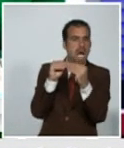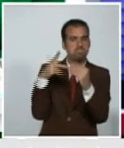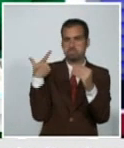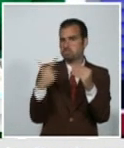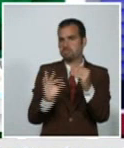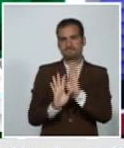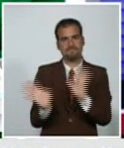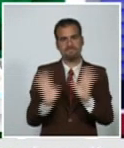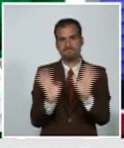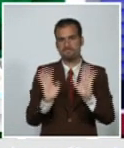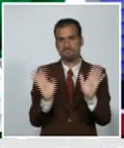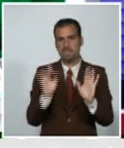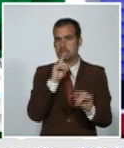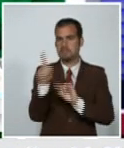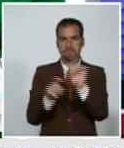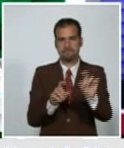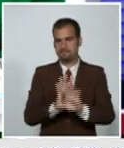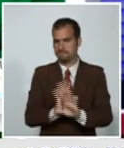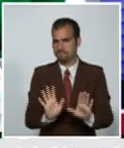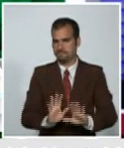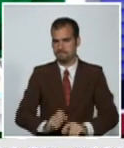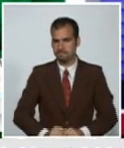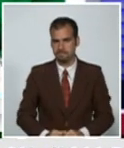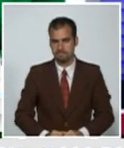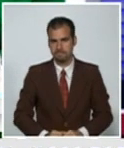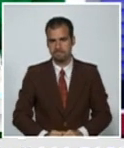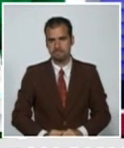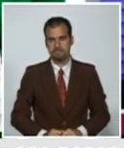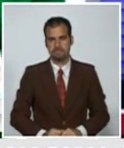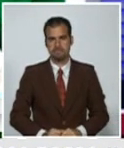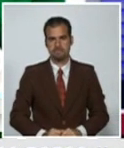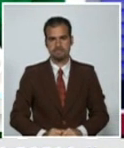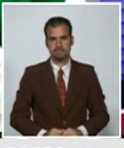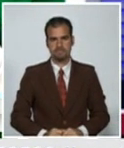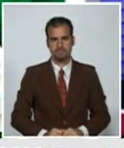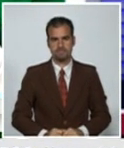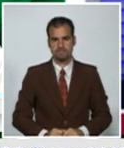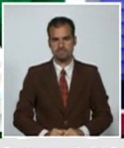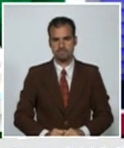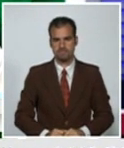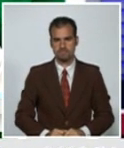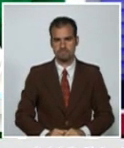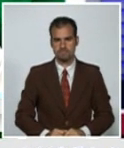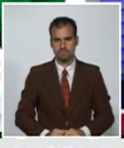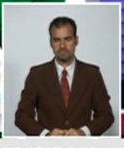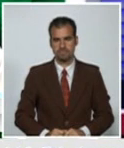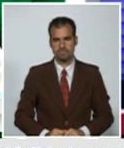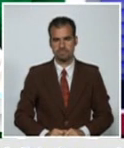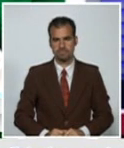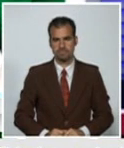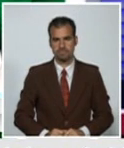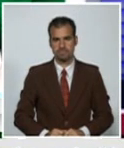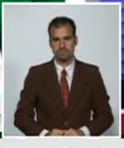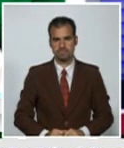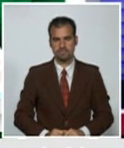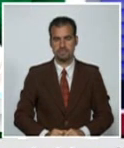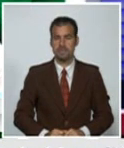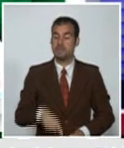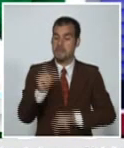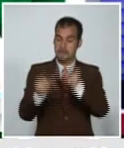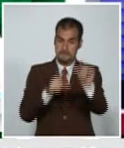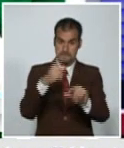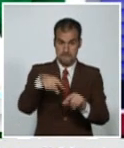de infección. En el acumulado de los casos o de las personas que se han diagnosticado en